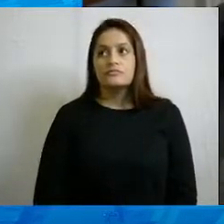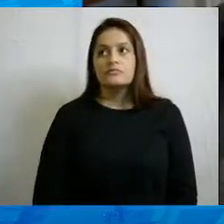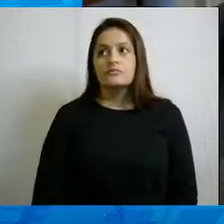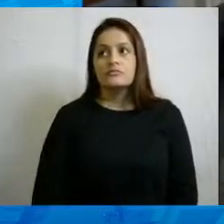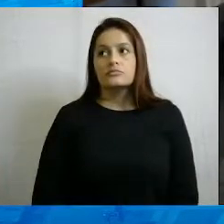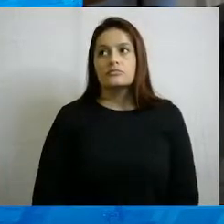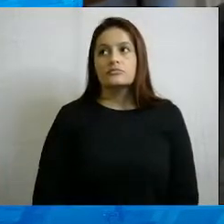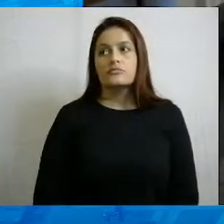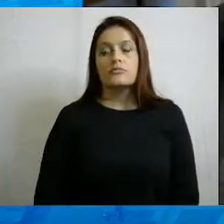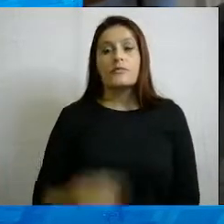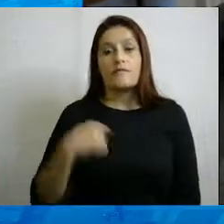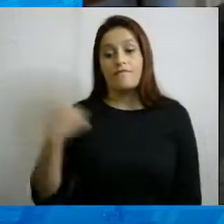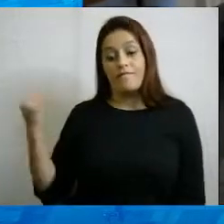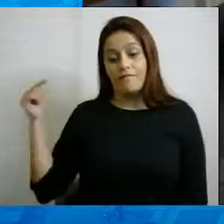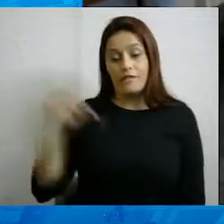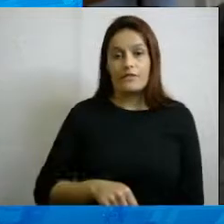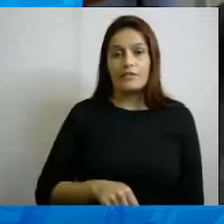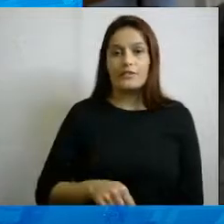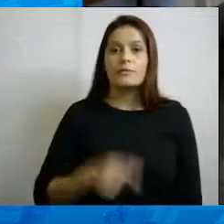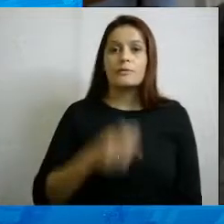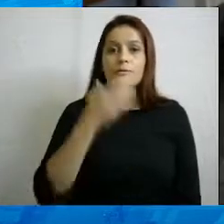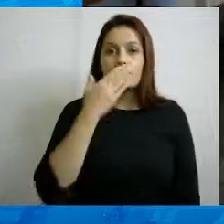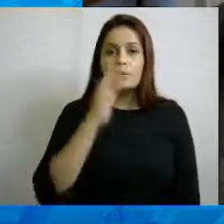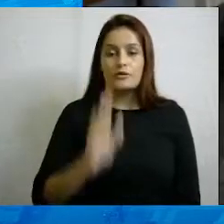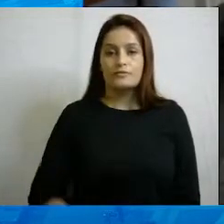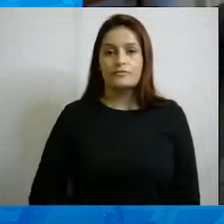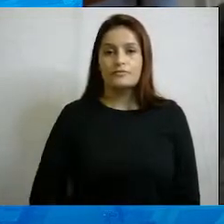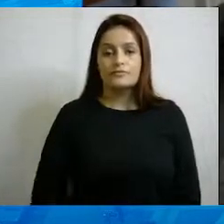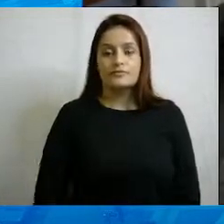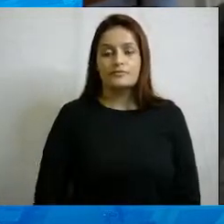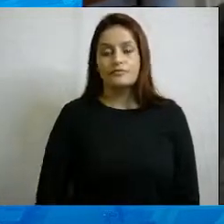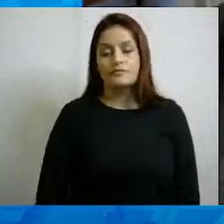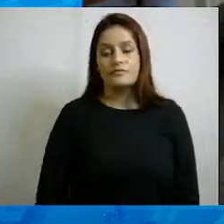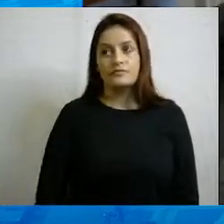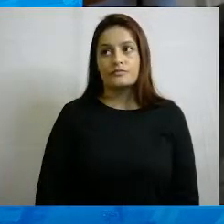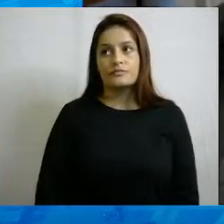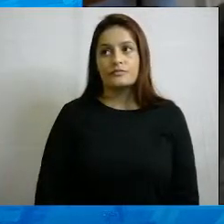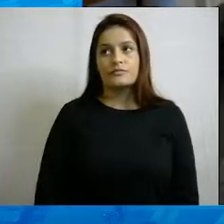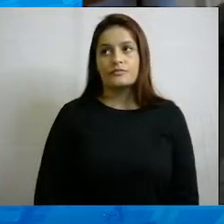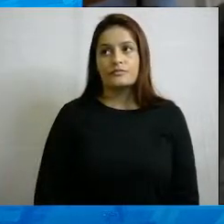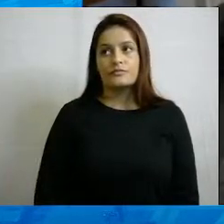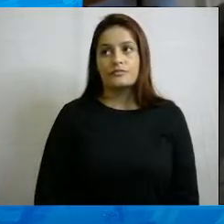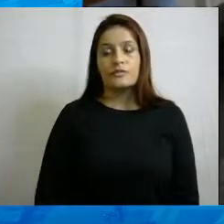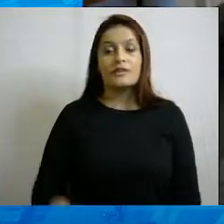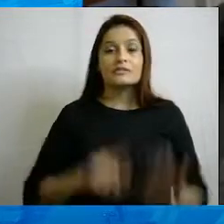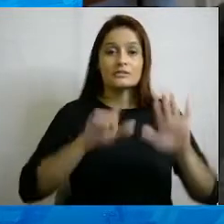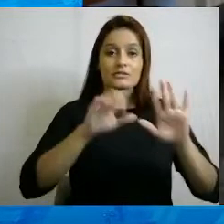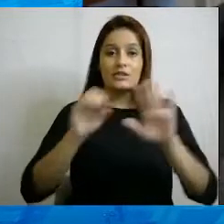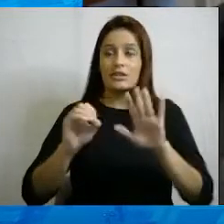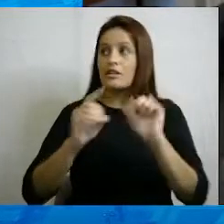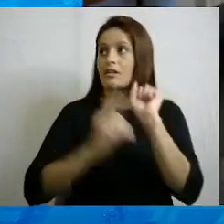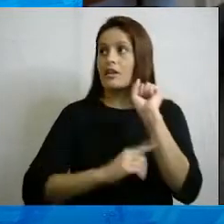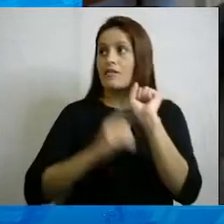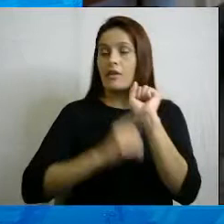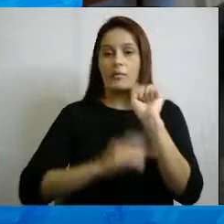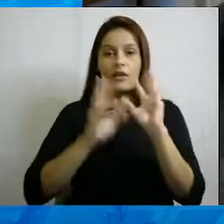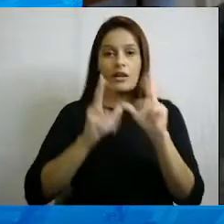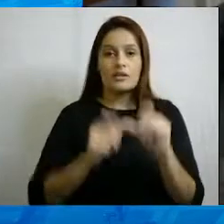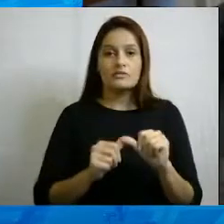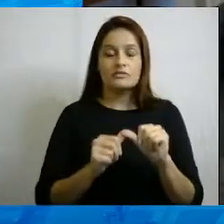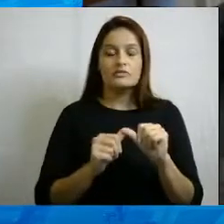Eso nos trae a venir el día de hoy acá. Bueno, somos más de 70 familias, entre